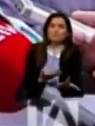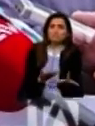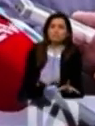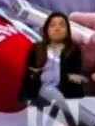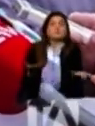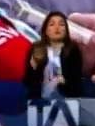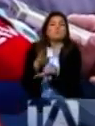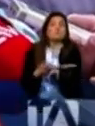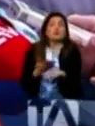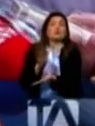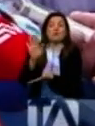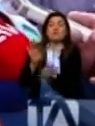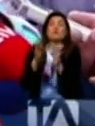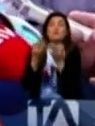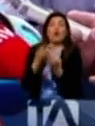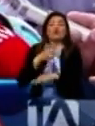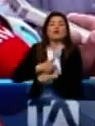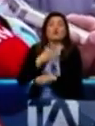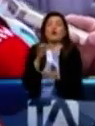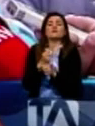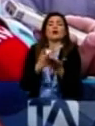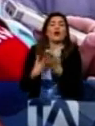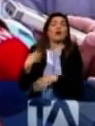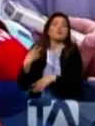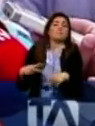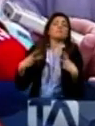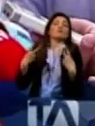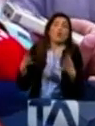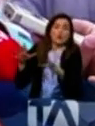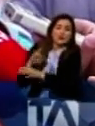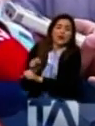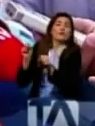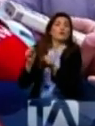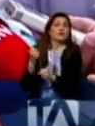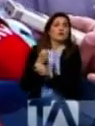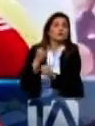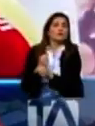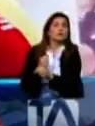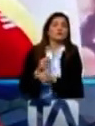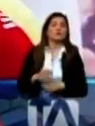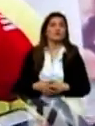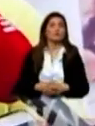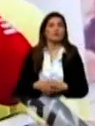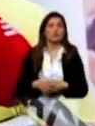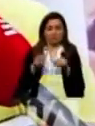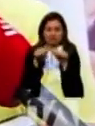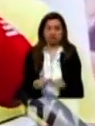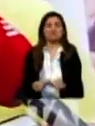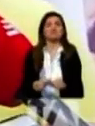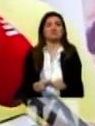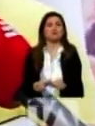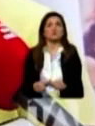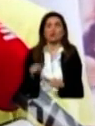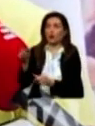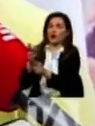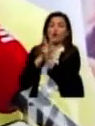qué es lo que están haciendo por ellos o qué garantías nos dan de que están haciendo bien esta vez su trabajo. De aquí no nos vamos a mover hasta que nos